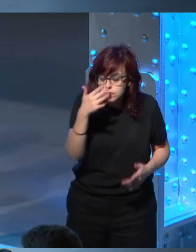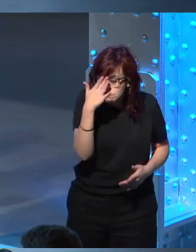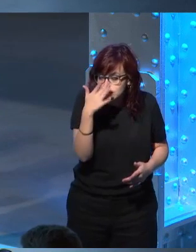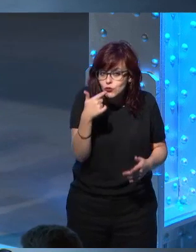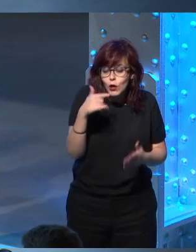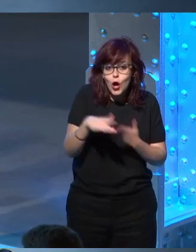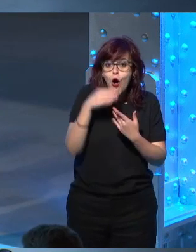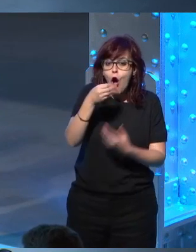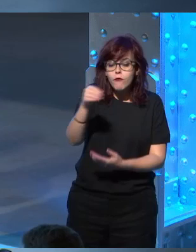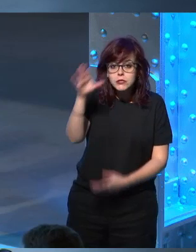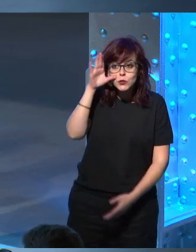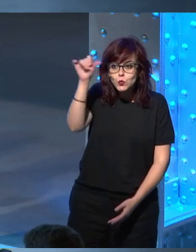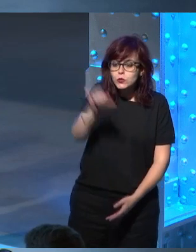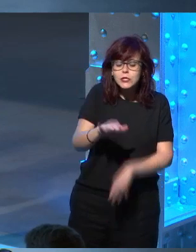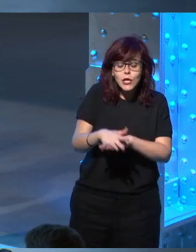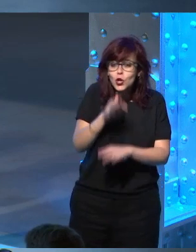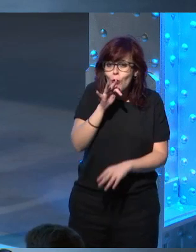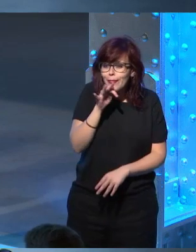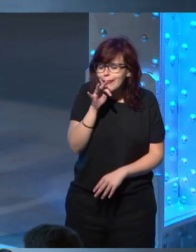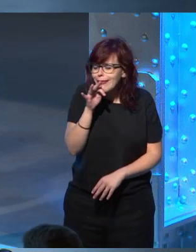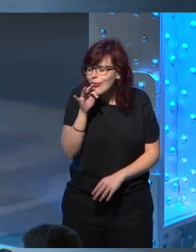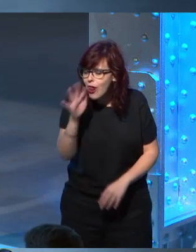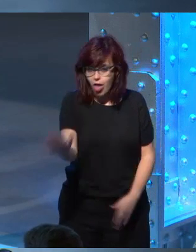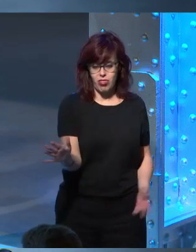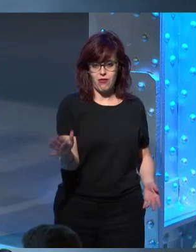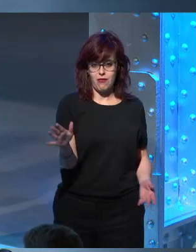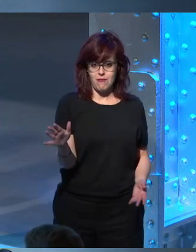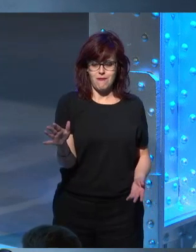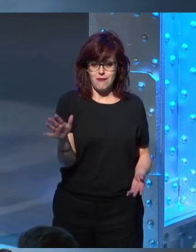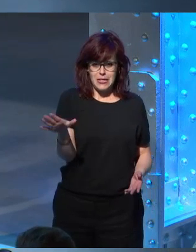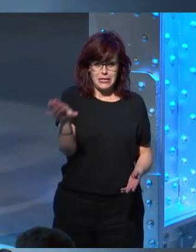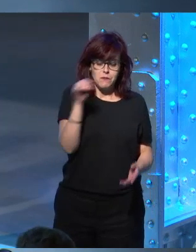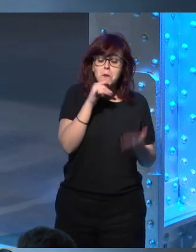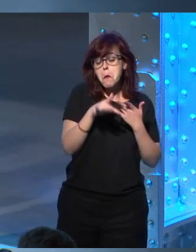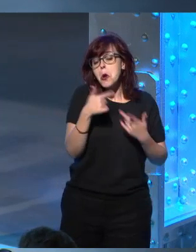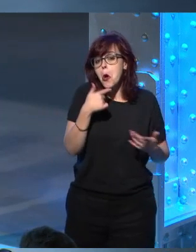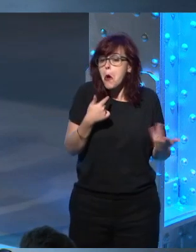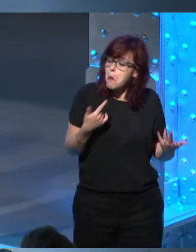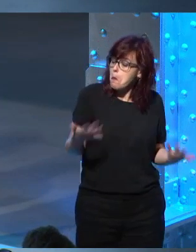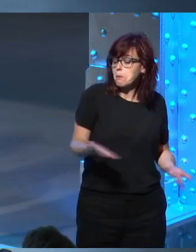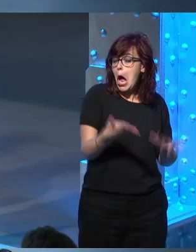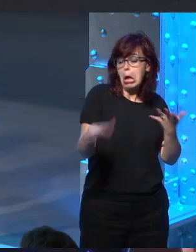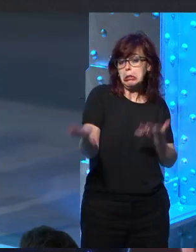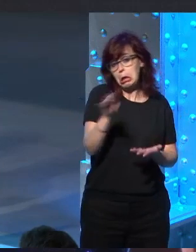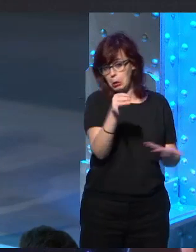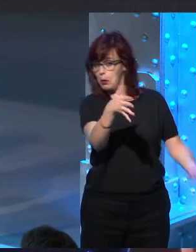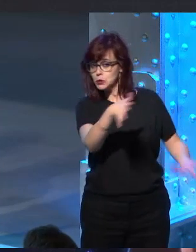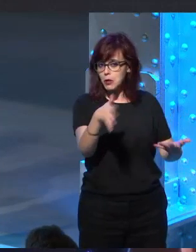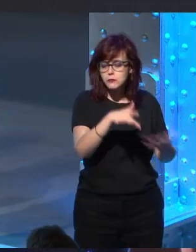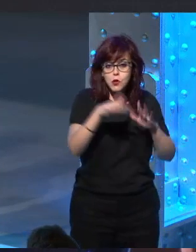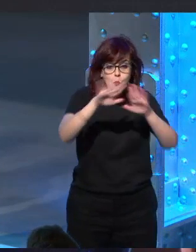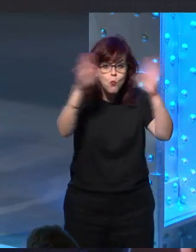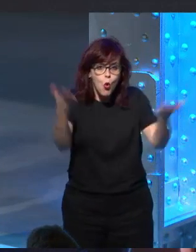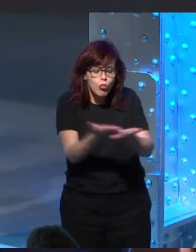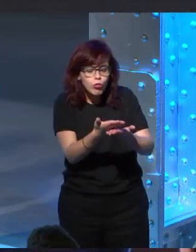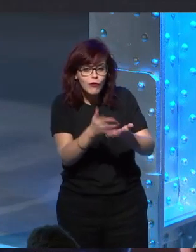estos chicos, pienso, es que no entiendo nada. pero me manejo. O sea, yo me he metido ahora en un mundo en